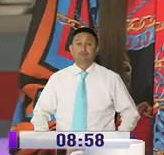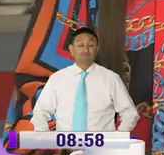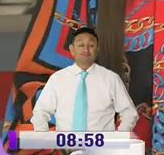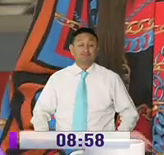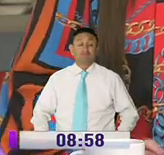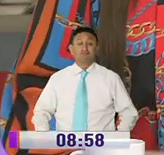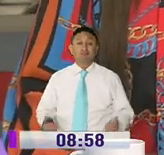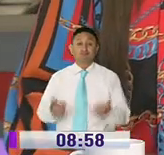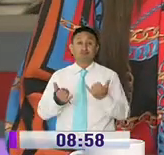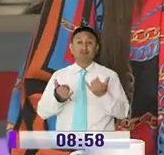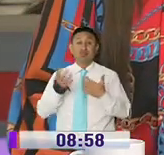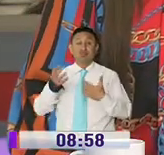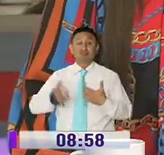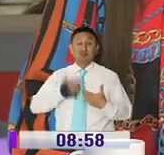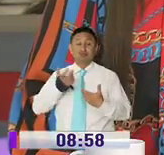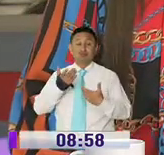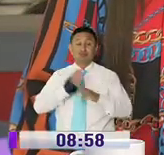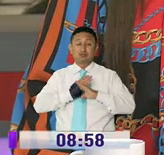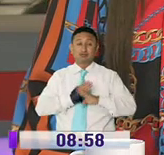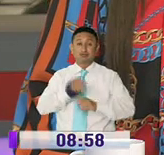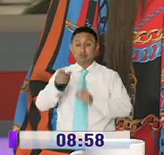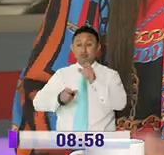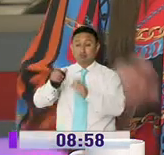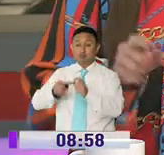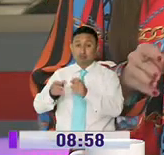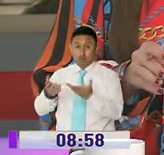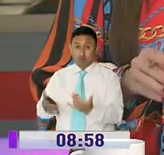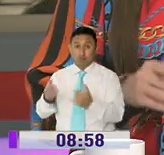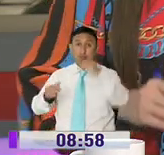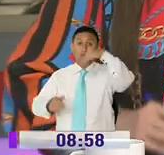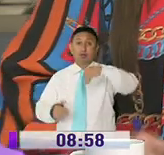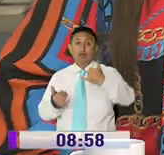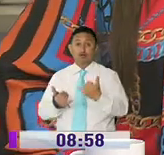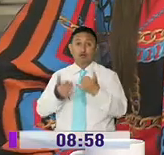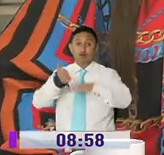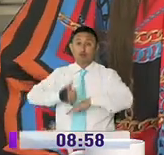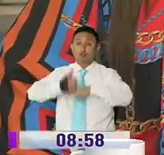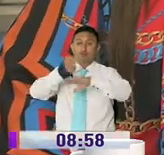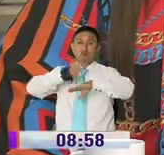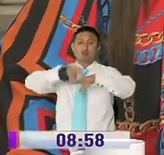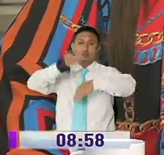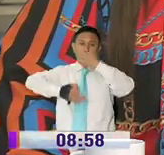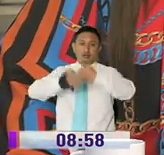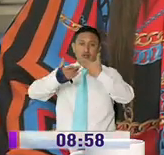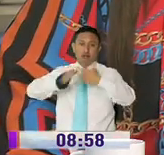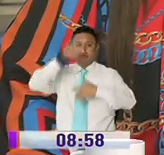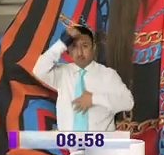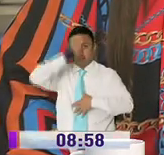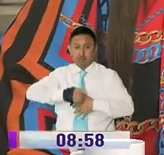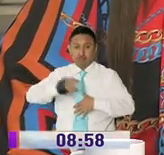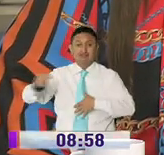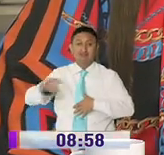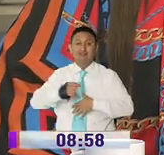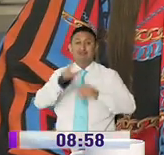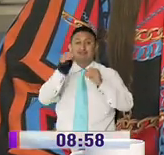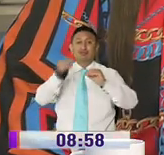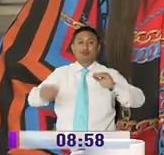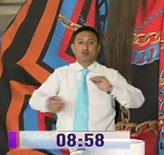Y en medio del reclamo de la defensa de algunos procesados, este martes un tribunal de la Corte Nacional de Justicia dictará sentencia en el caso